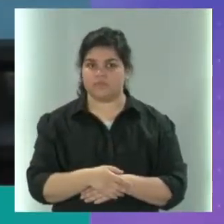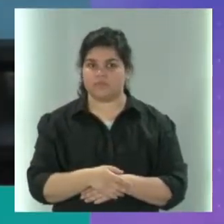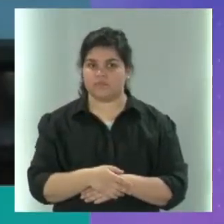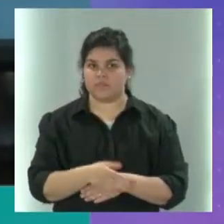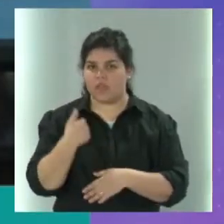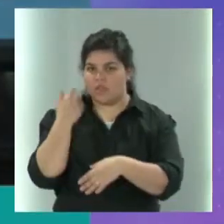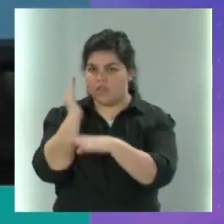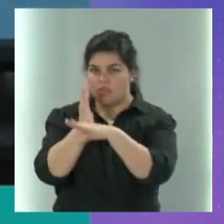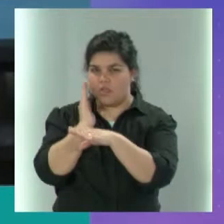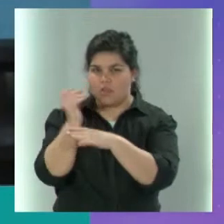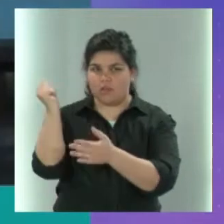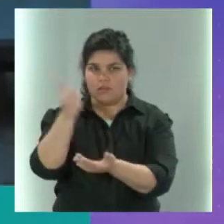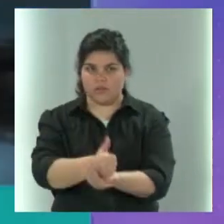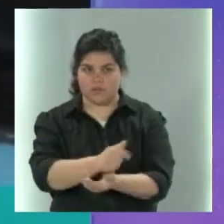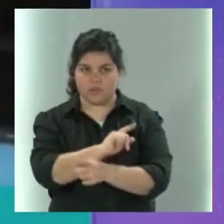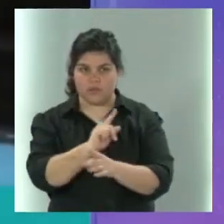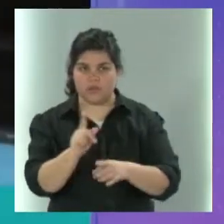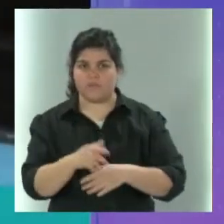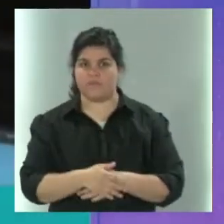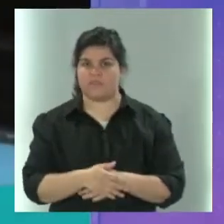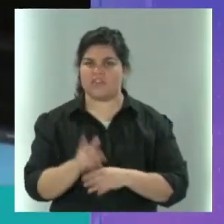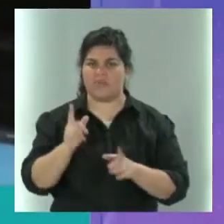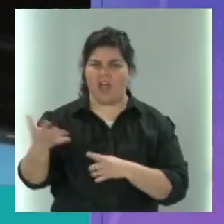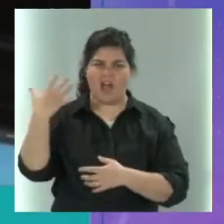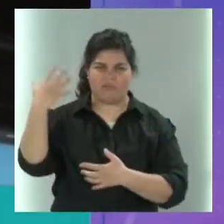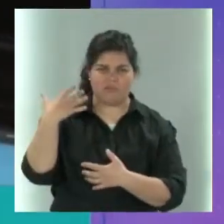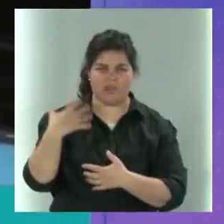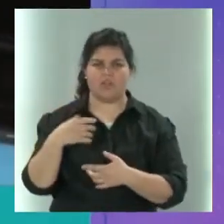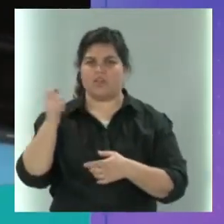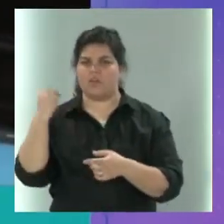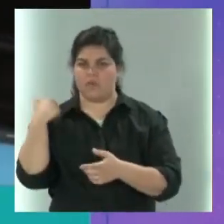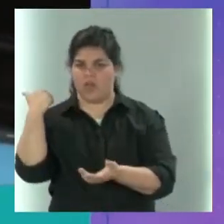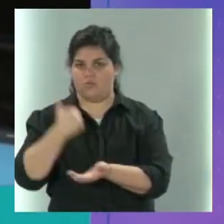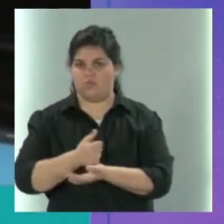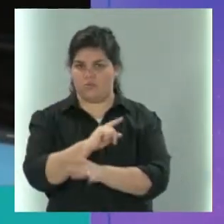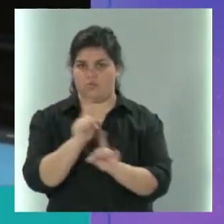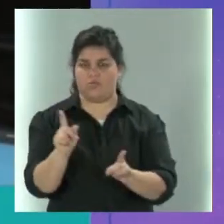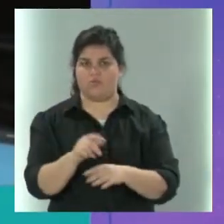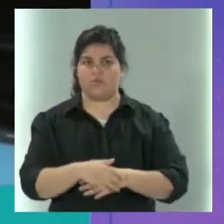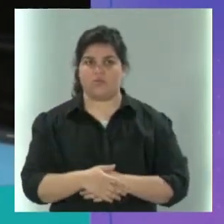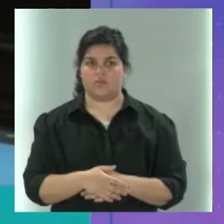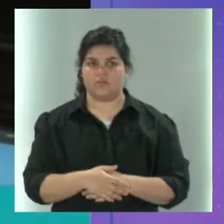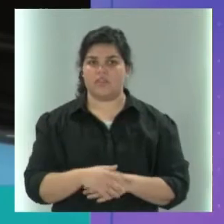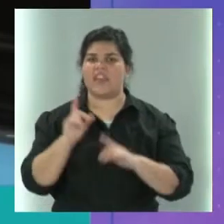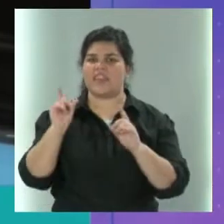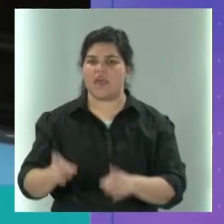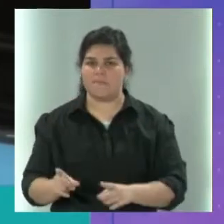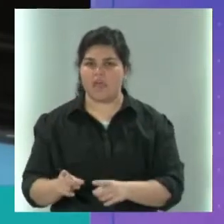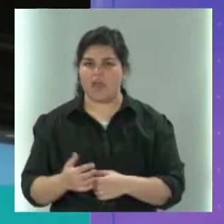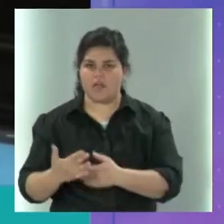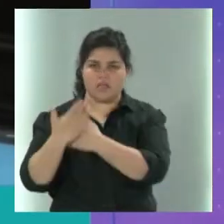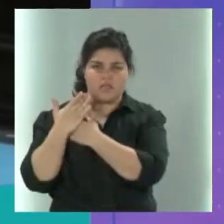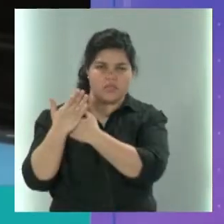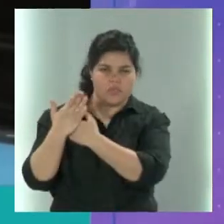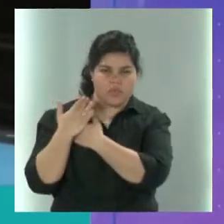no esté aquí. He sido acosado para que no esté aquí. He sido apretado